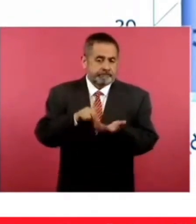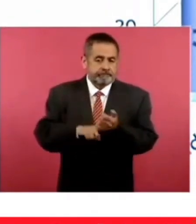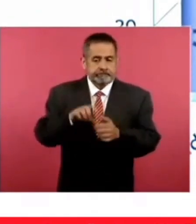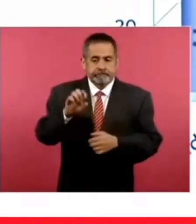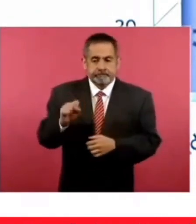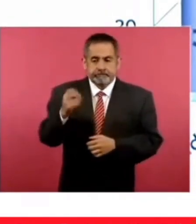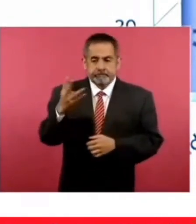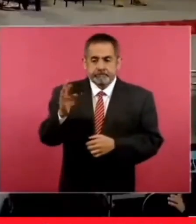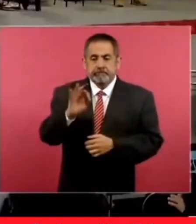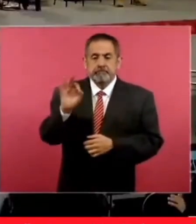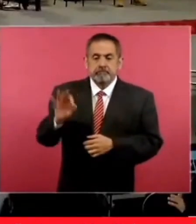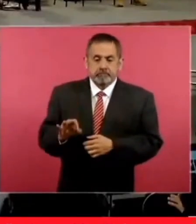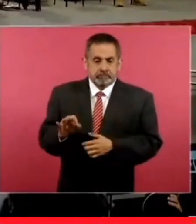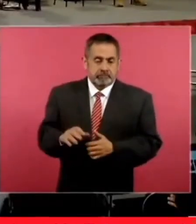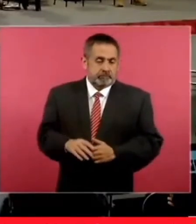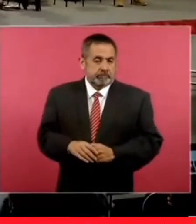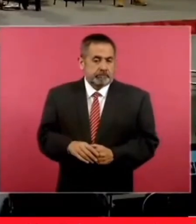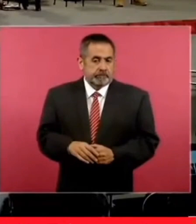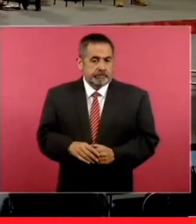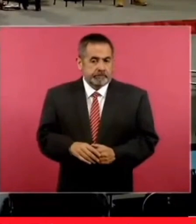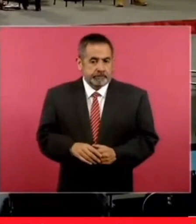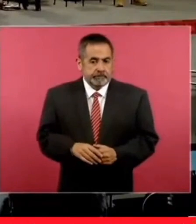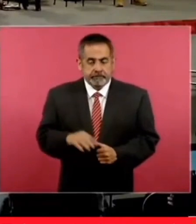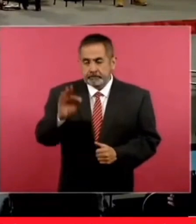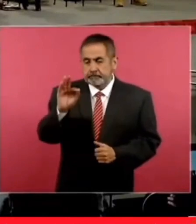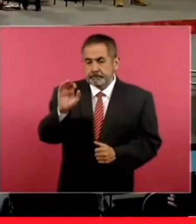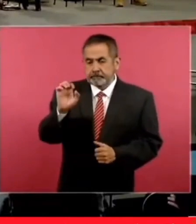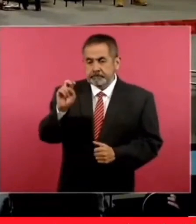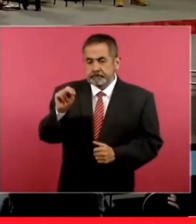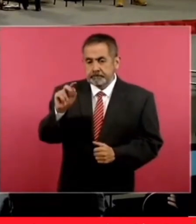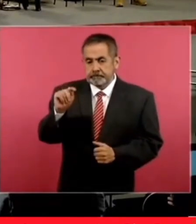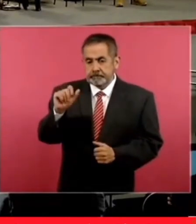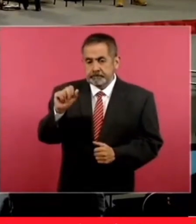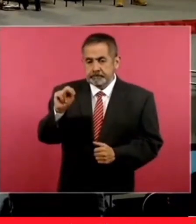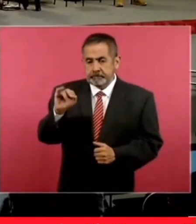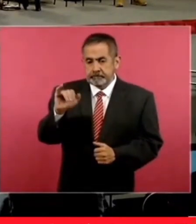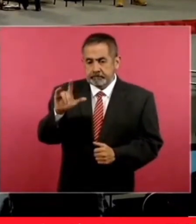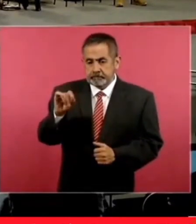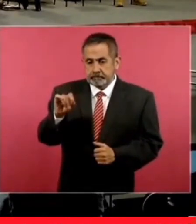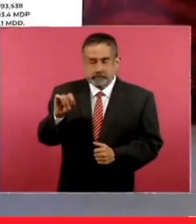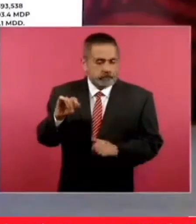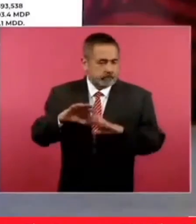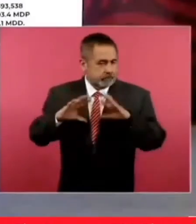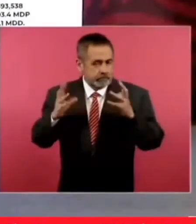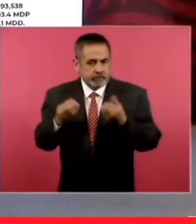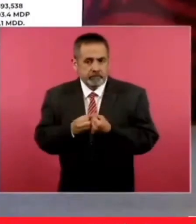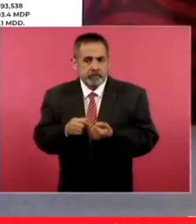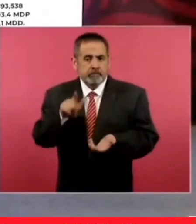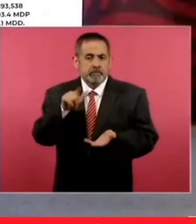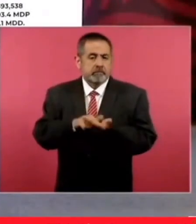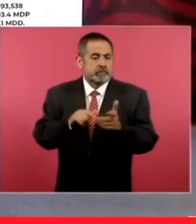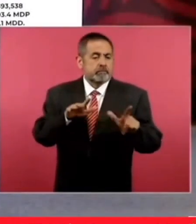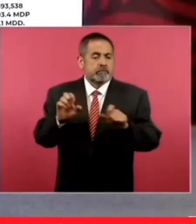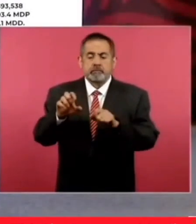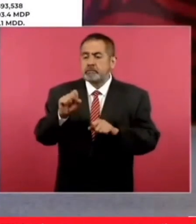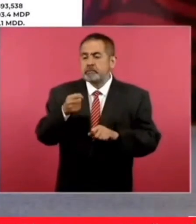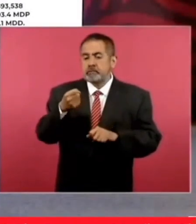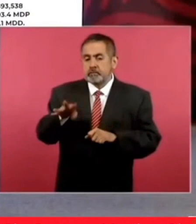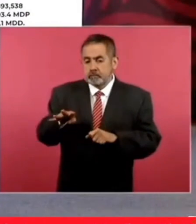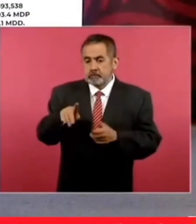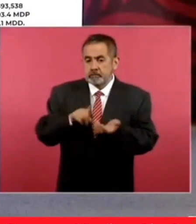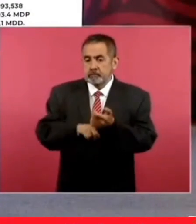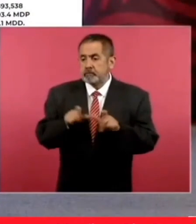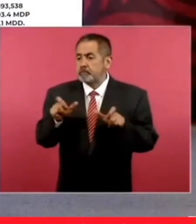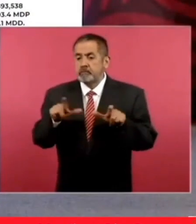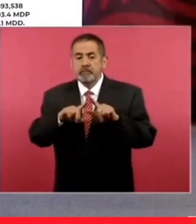es el 64% en fentanilo del total que son siete mil seiscientos sesenta y nueve la guardia